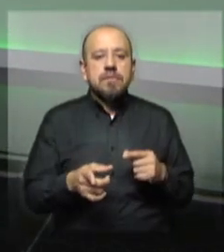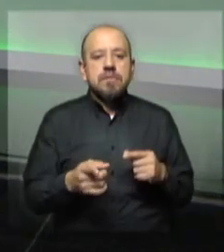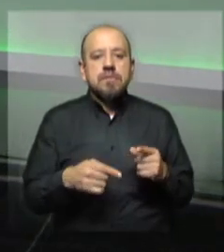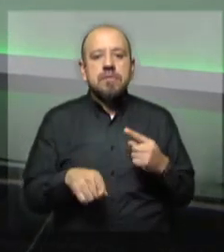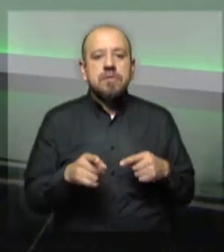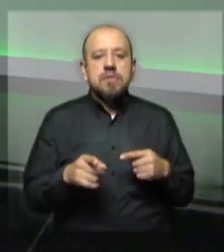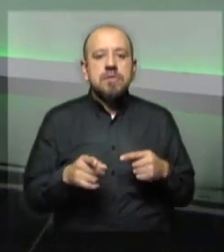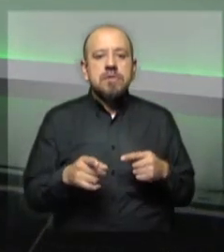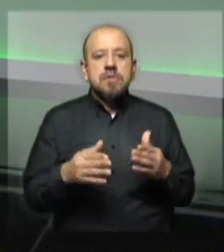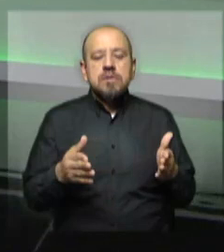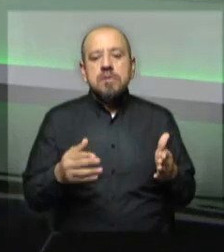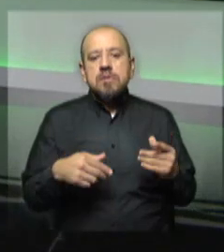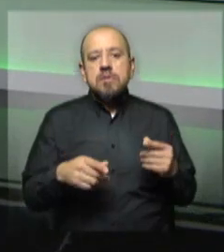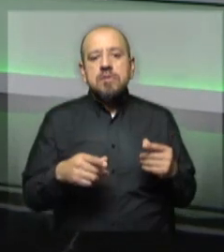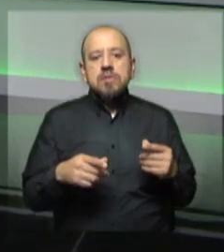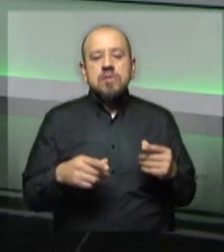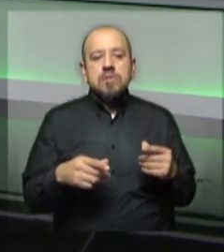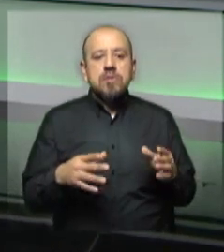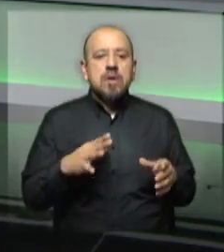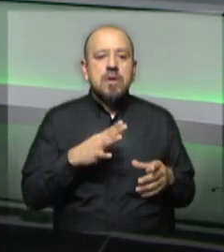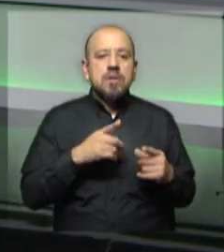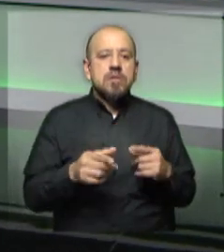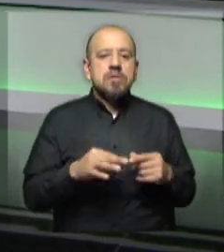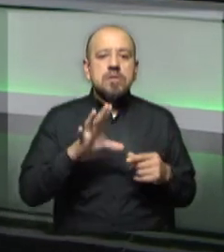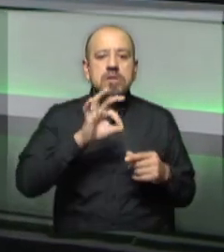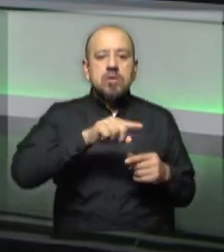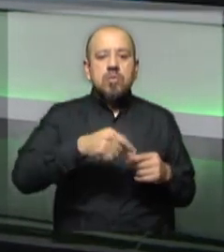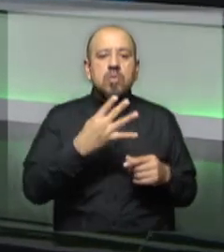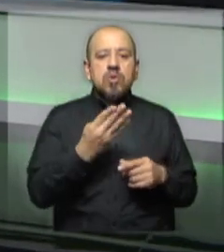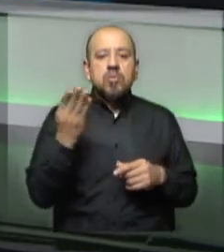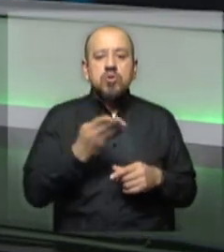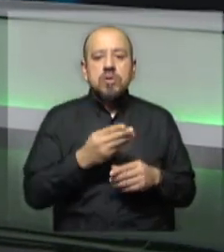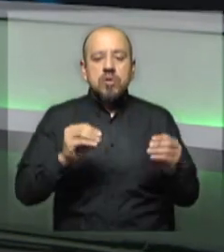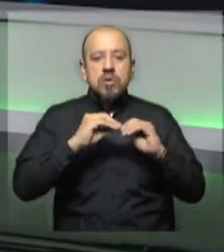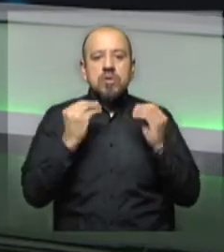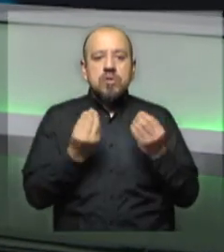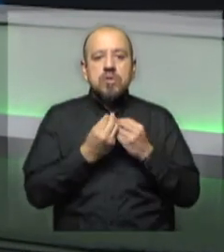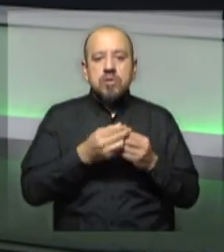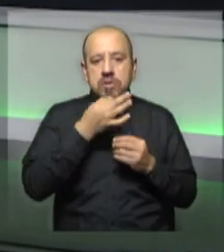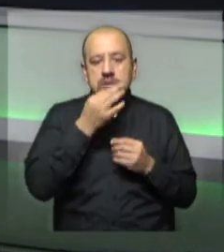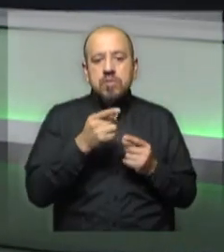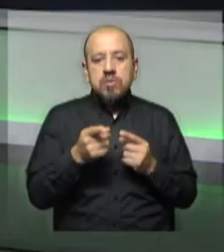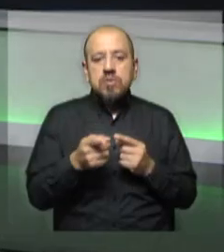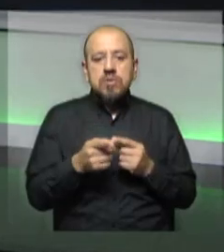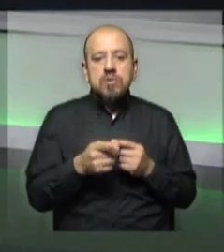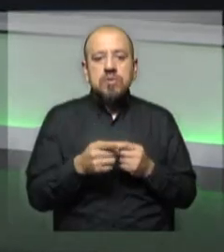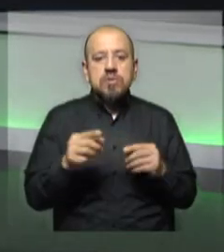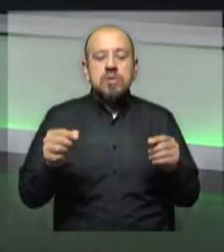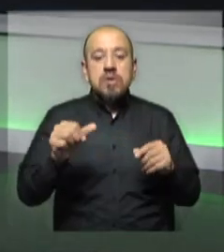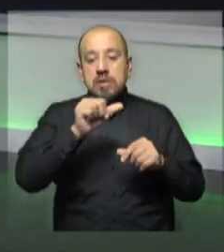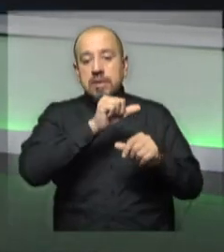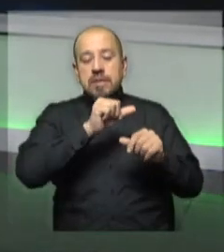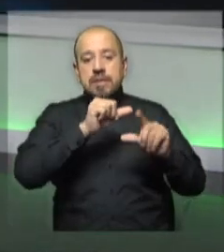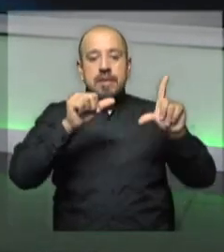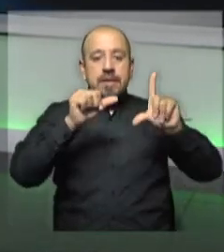determinar la indigencia por un lado que en este caso alcanzó al 0,4% de las personas cuando hablamos en indigencia la línea de indigencia